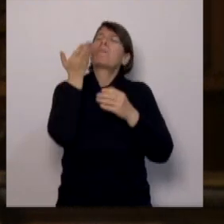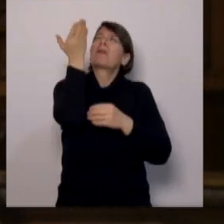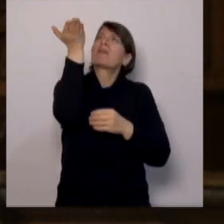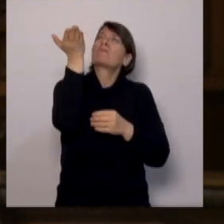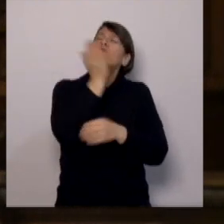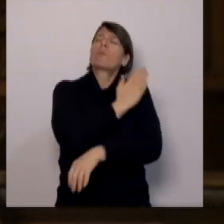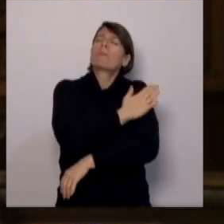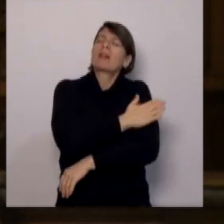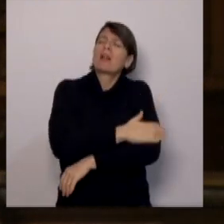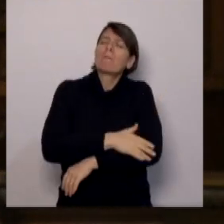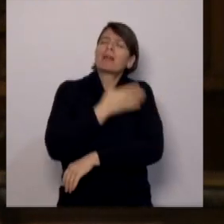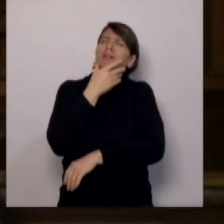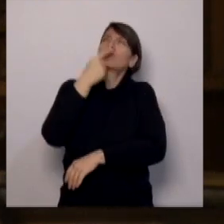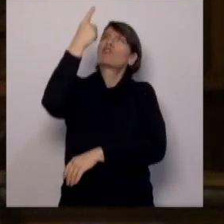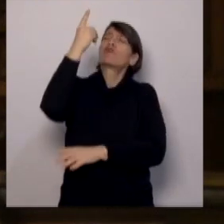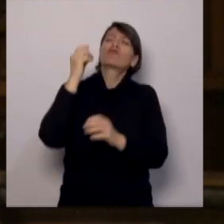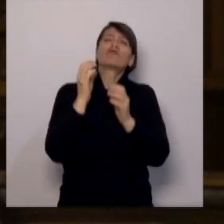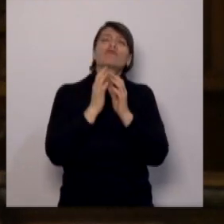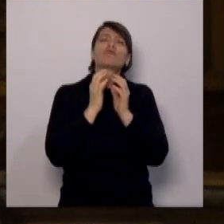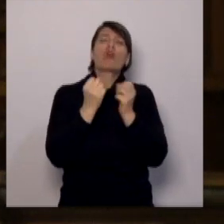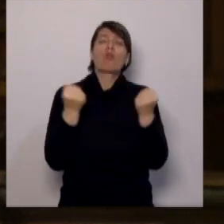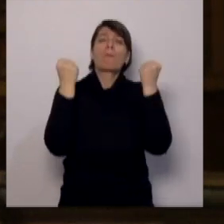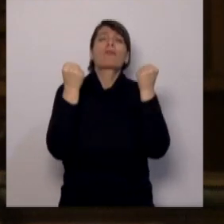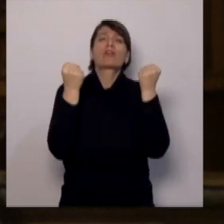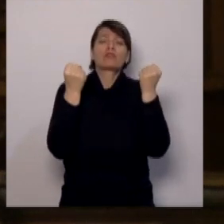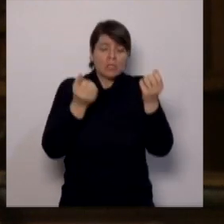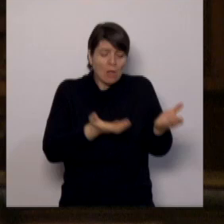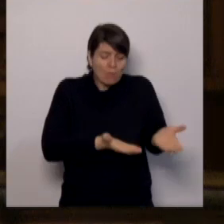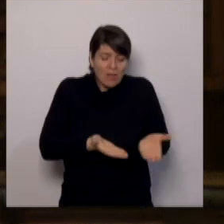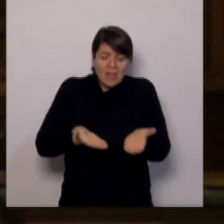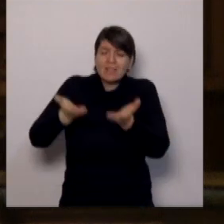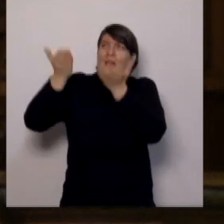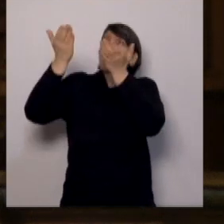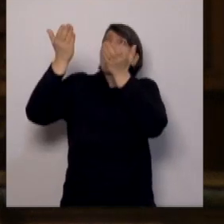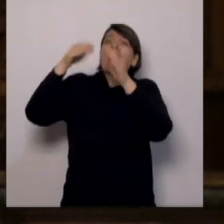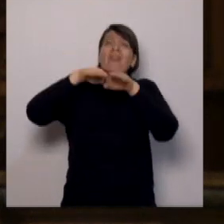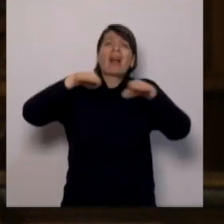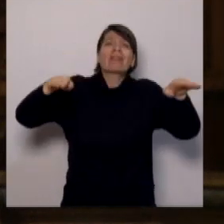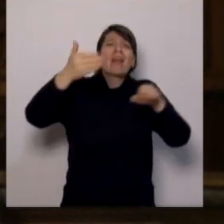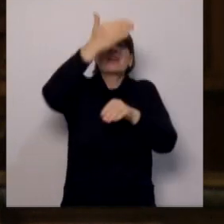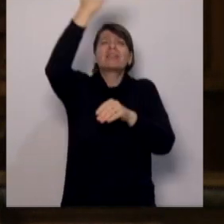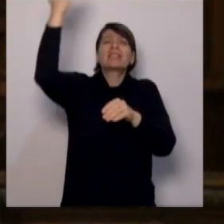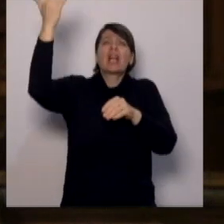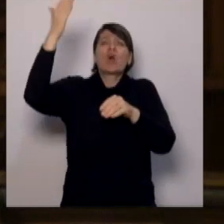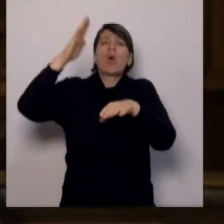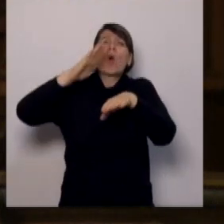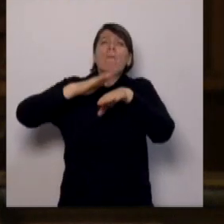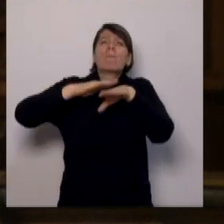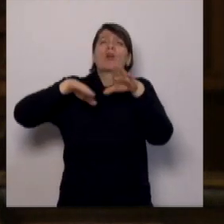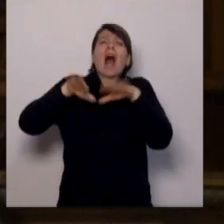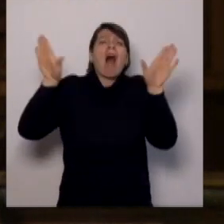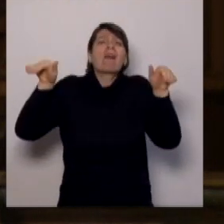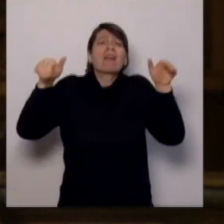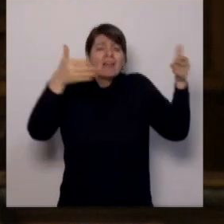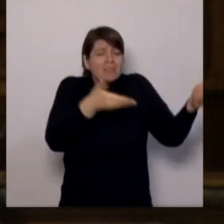Todopoderoso, que esta ofrenda sea llevada a tu presencia hasta el altar del cielo por manos de tu ángel, para